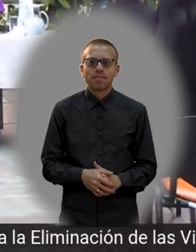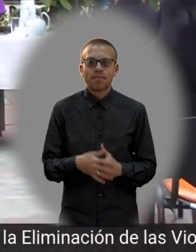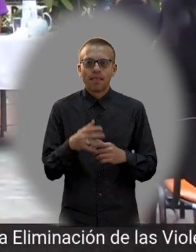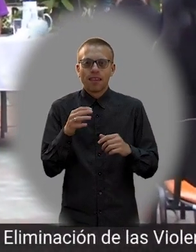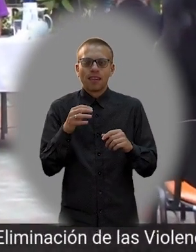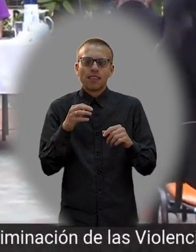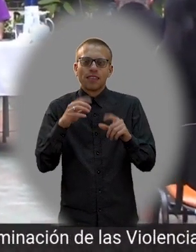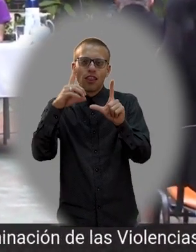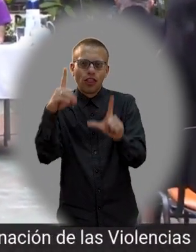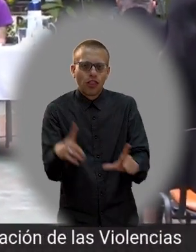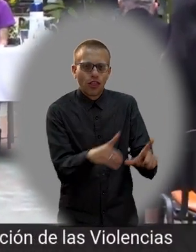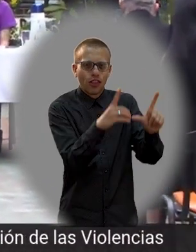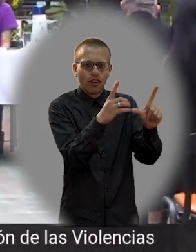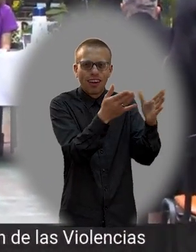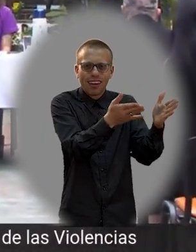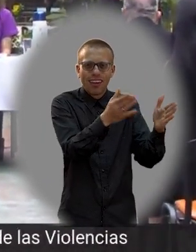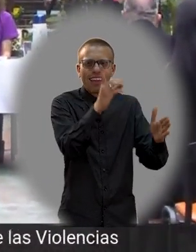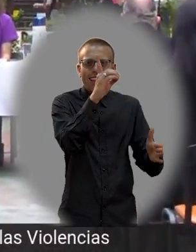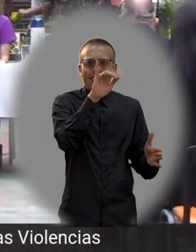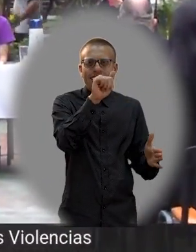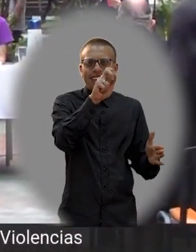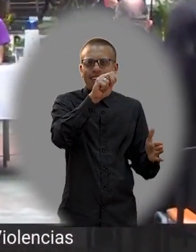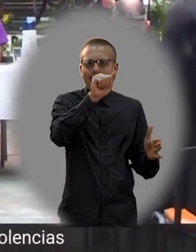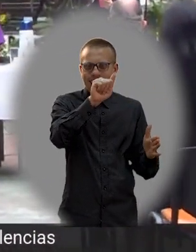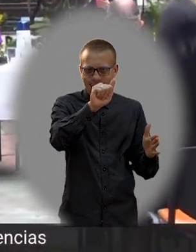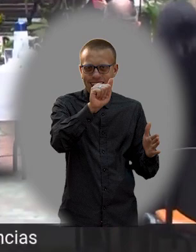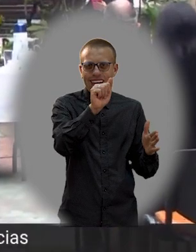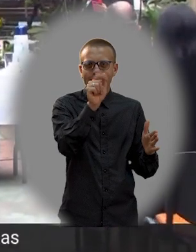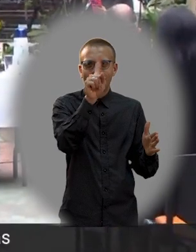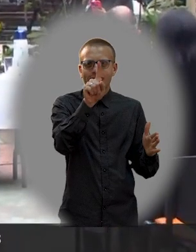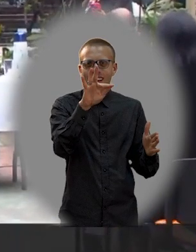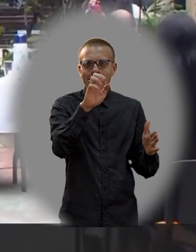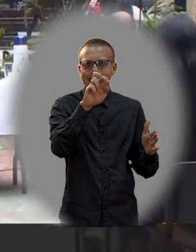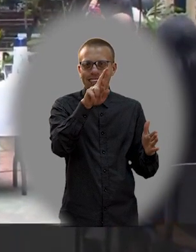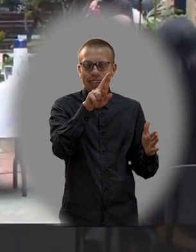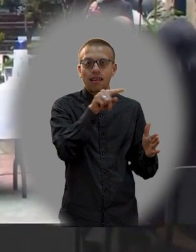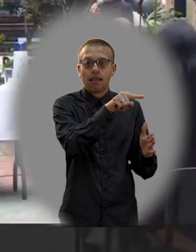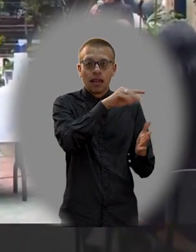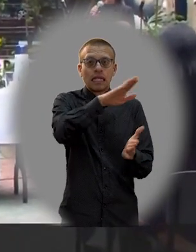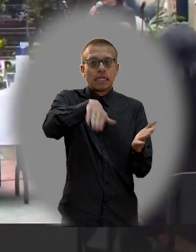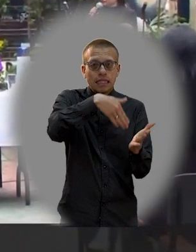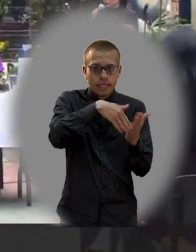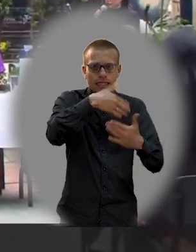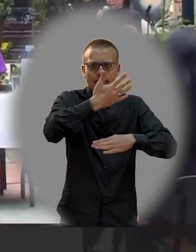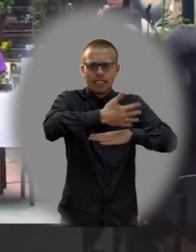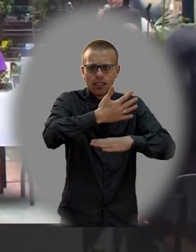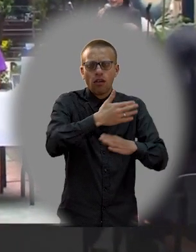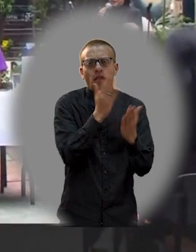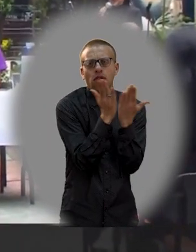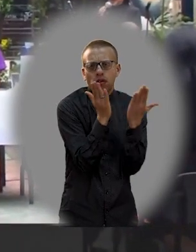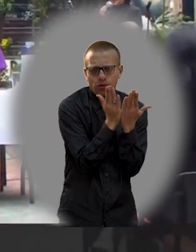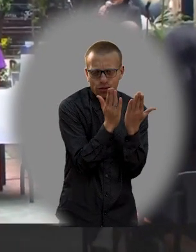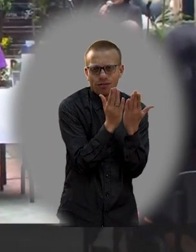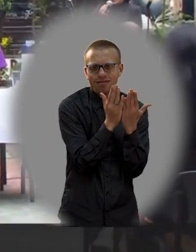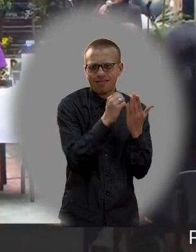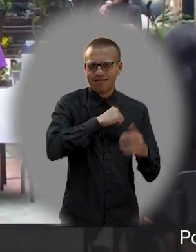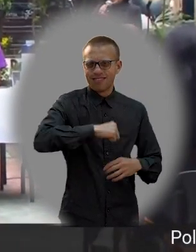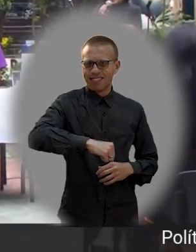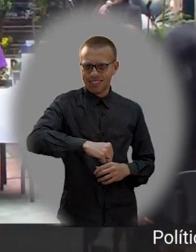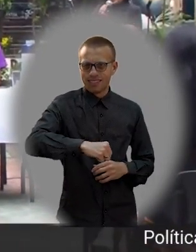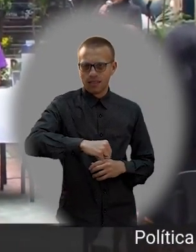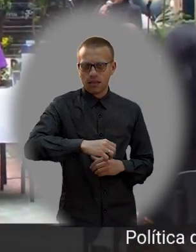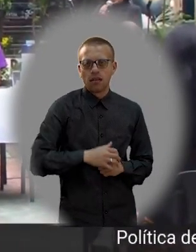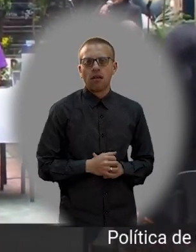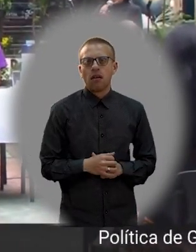doctora Diana Esther Guzmán Rodríguez, directora del Centro de Estudios de Derecho, Justicia y Sociedad de Justicia, a la